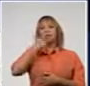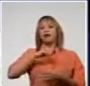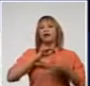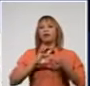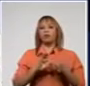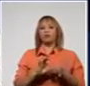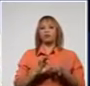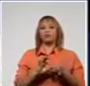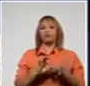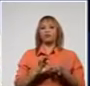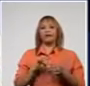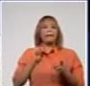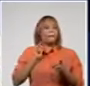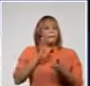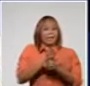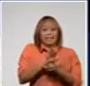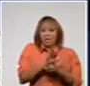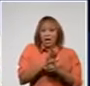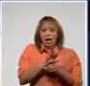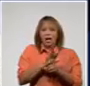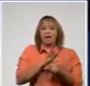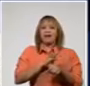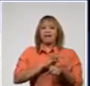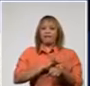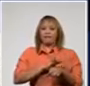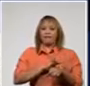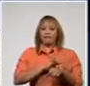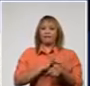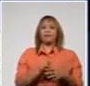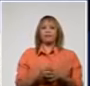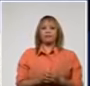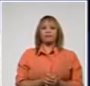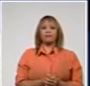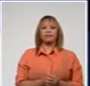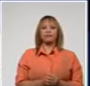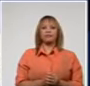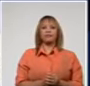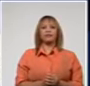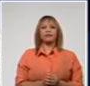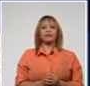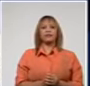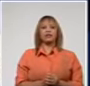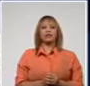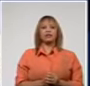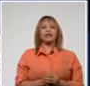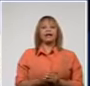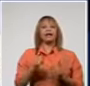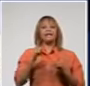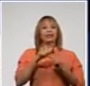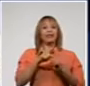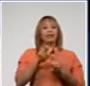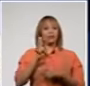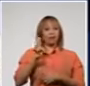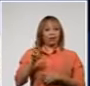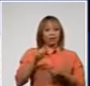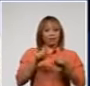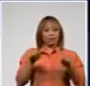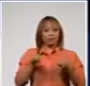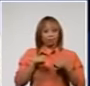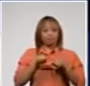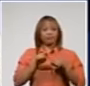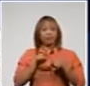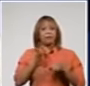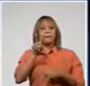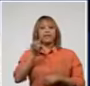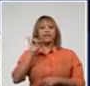fecha en que comenzó con los primeros síntomas. Estuvo en terapia intensiva desde el día 26 de